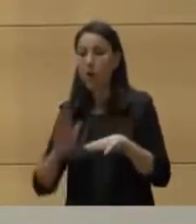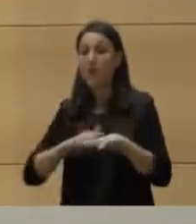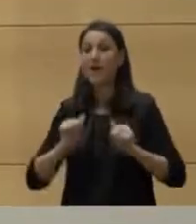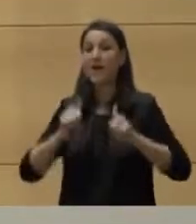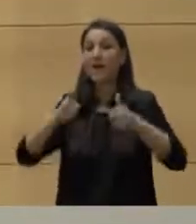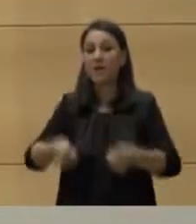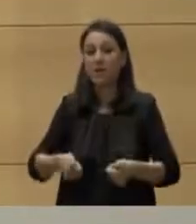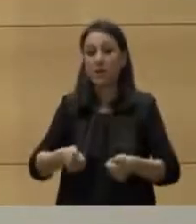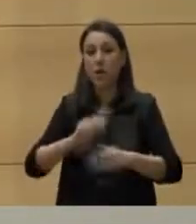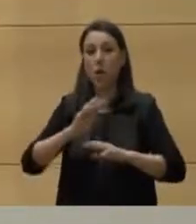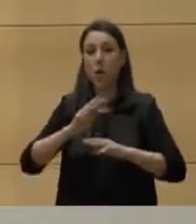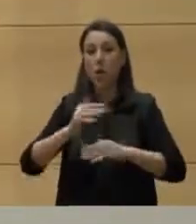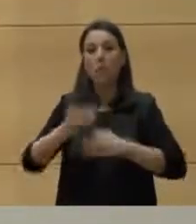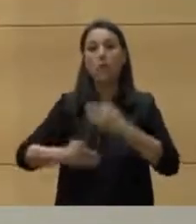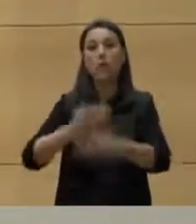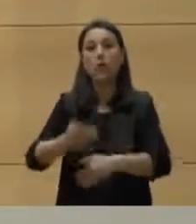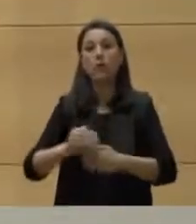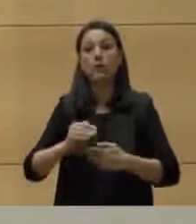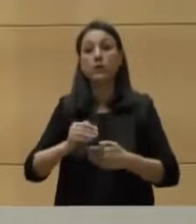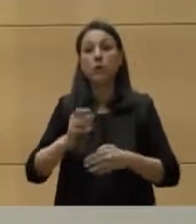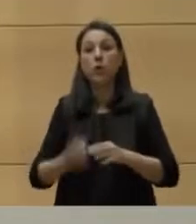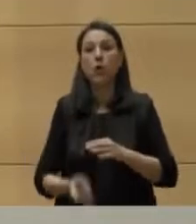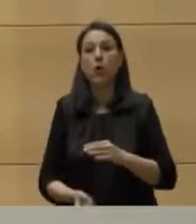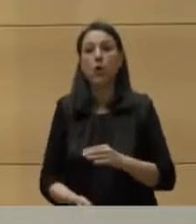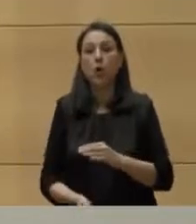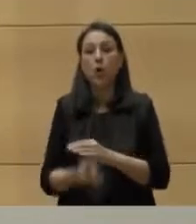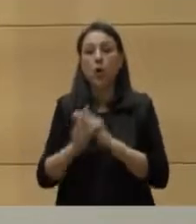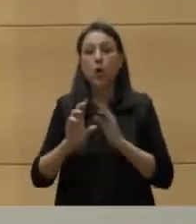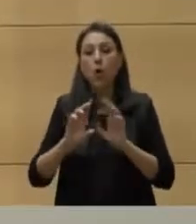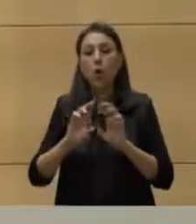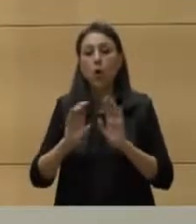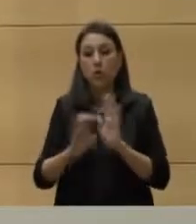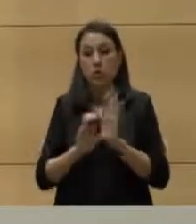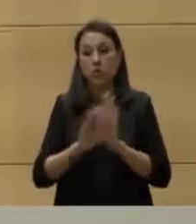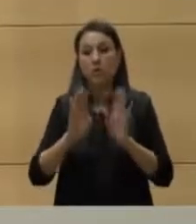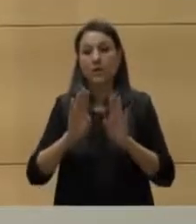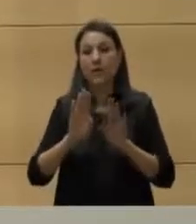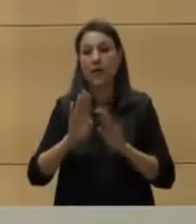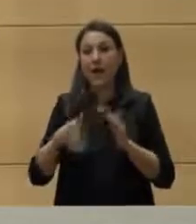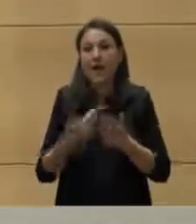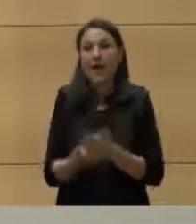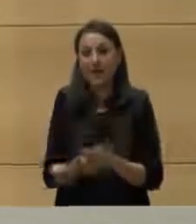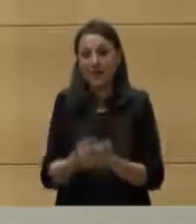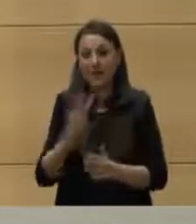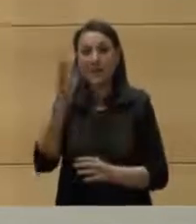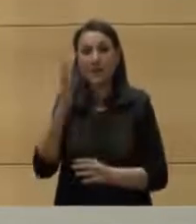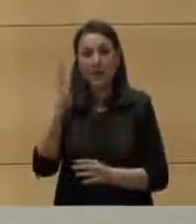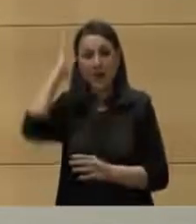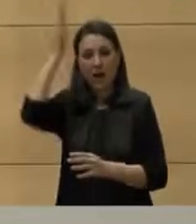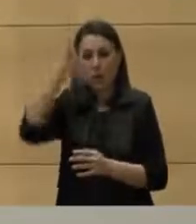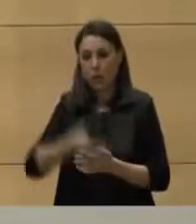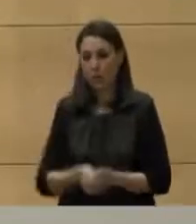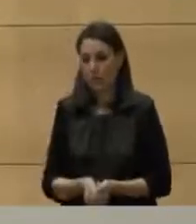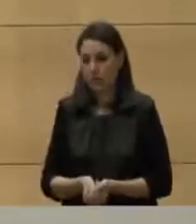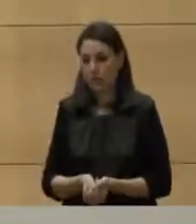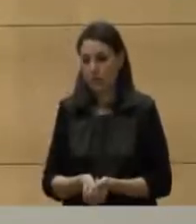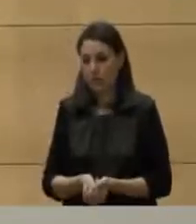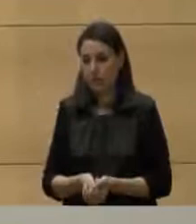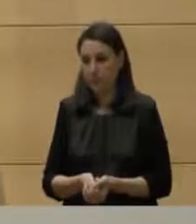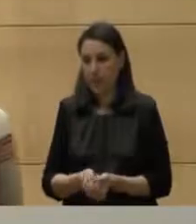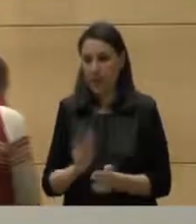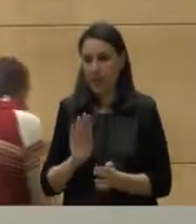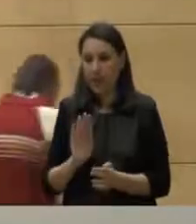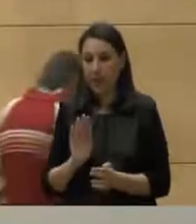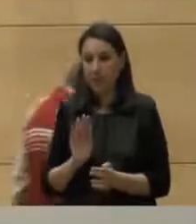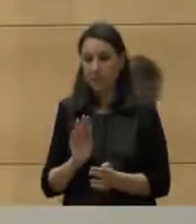constituyente hacia la Tercera República Española. Es decir, aquel proceso constituyente